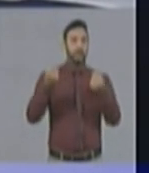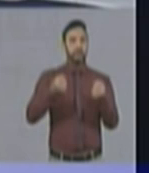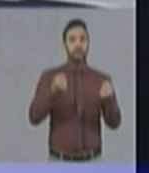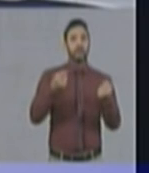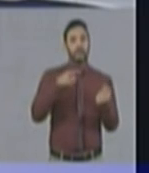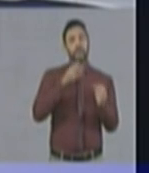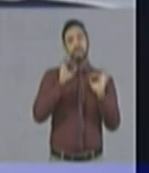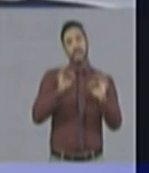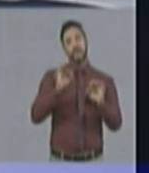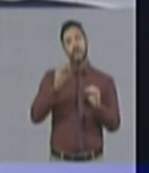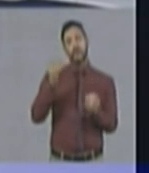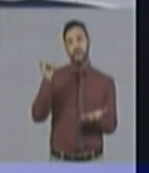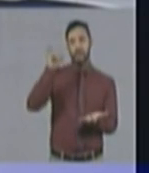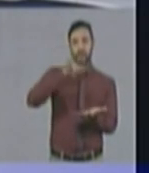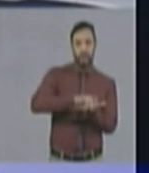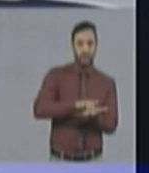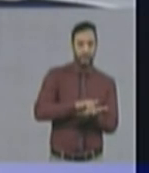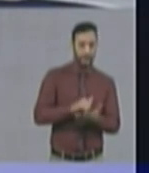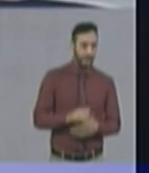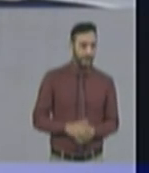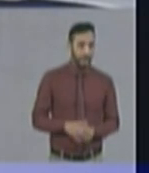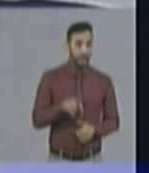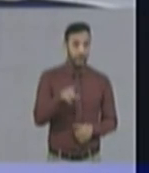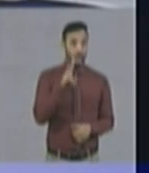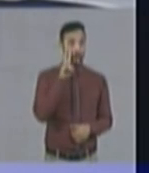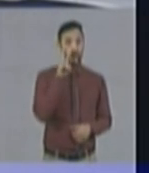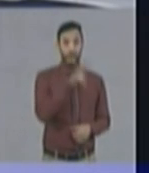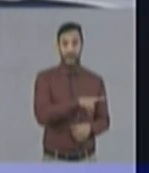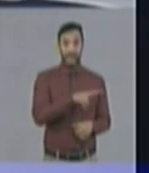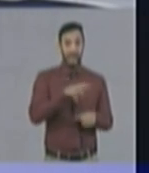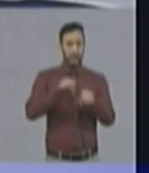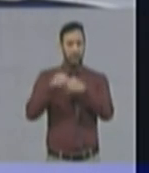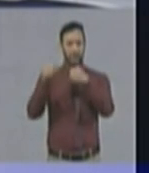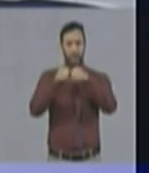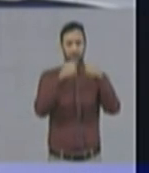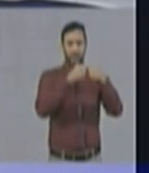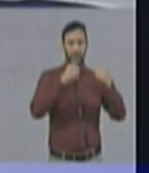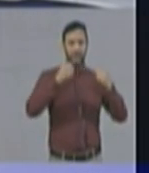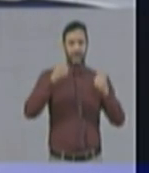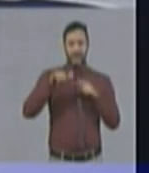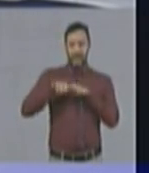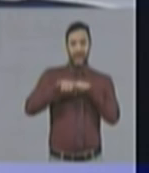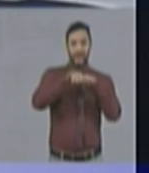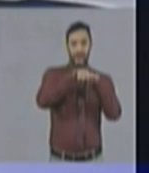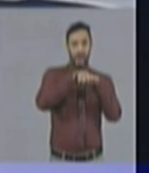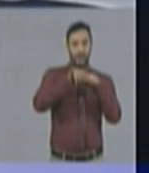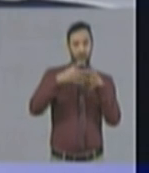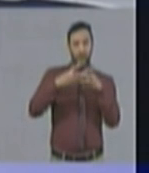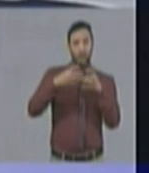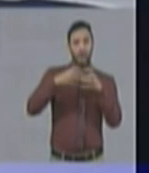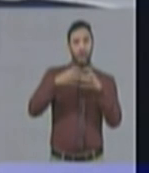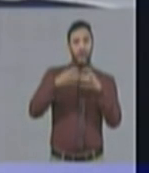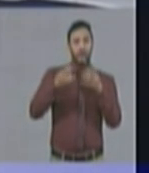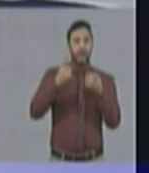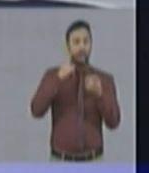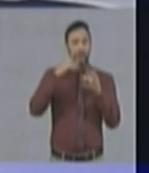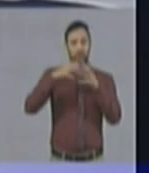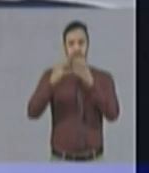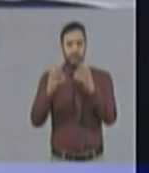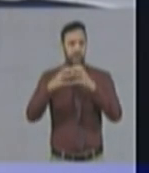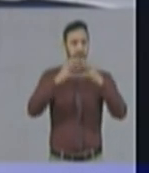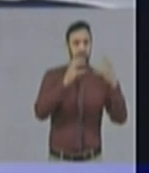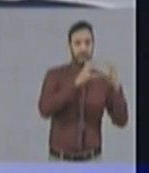lamentablemente cayó la aeronave, como viste, se fraccionó. Y hubo segmentos que estaban de un lado